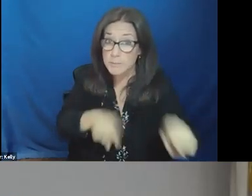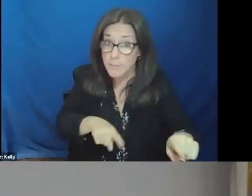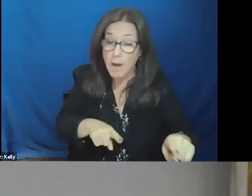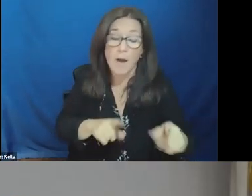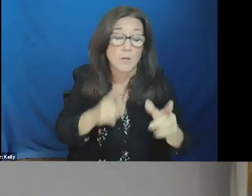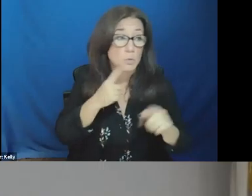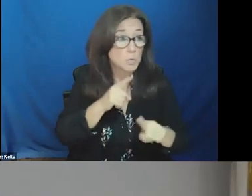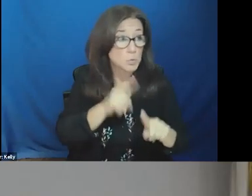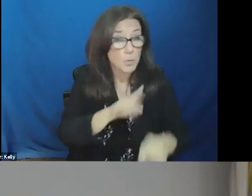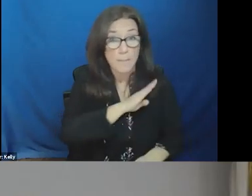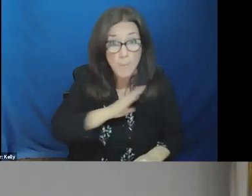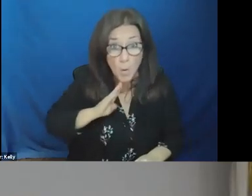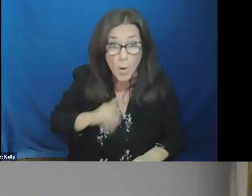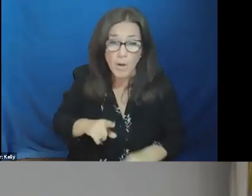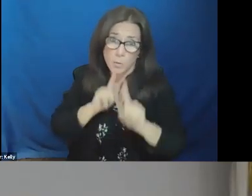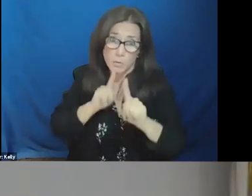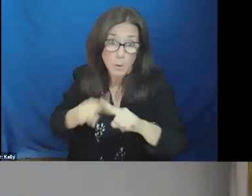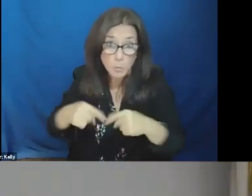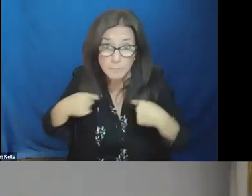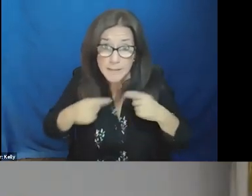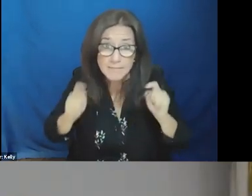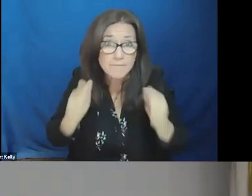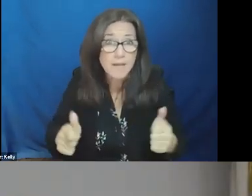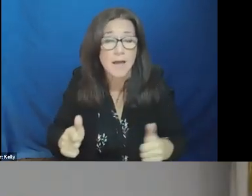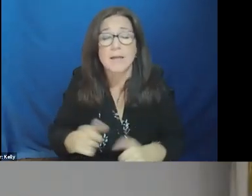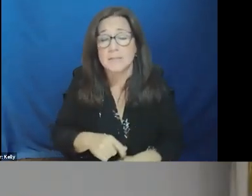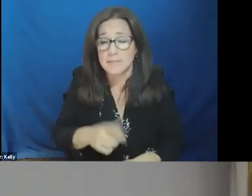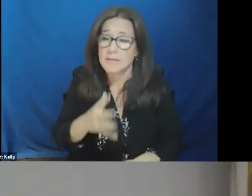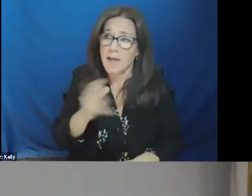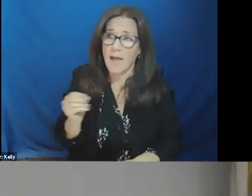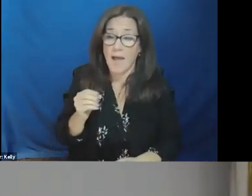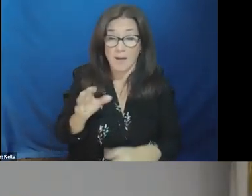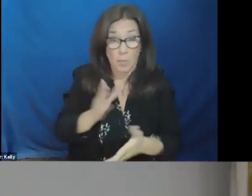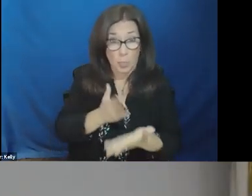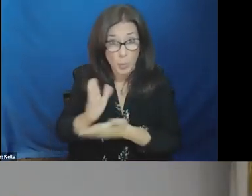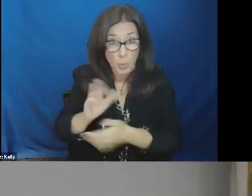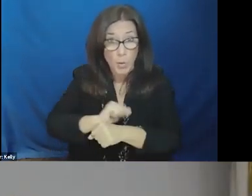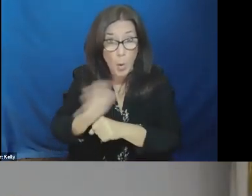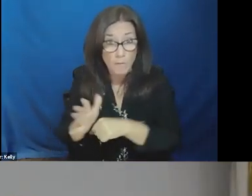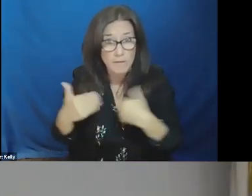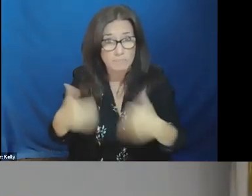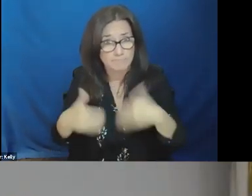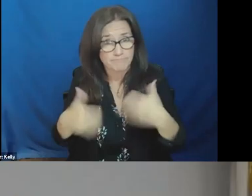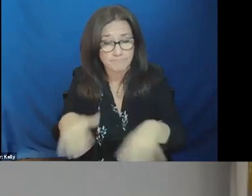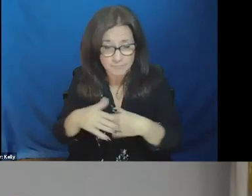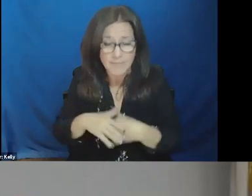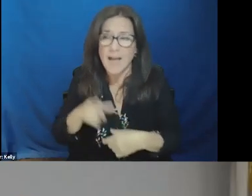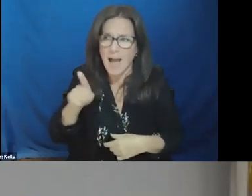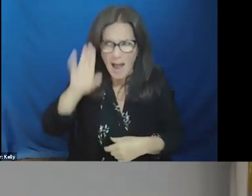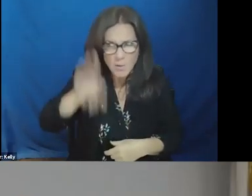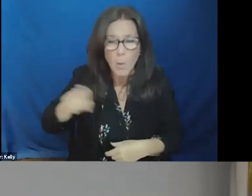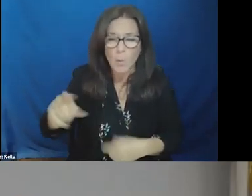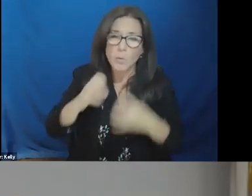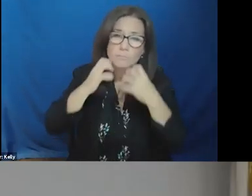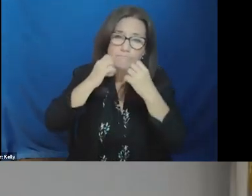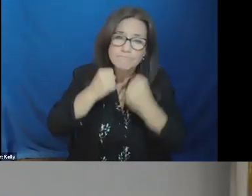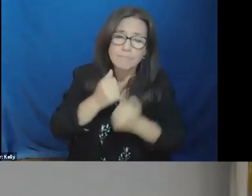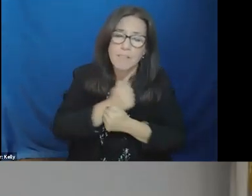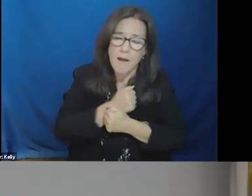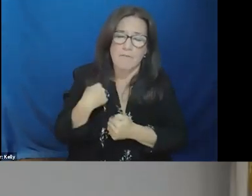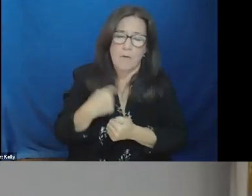contribuciones y la manera en que usted ha respondido al consejo y a mí y también lo que usted ha hecho